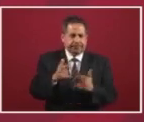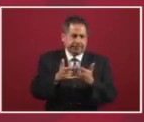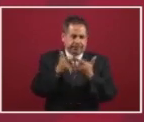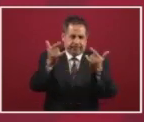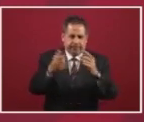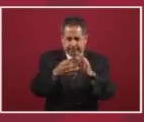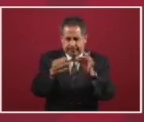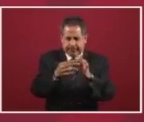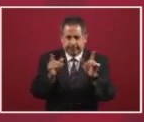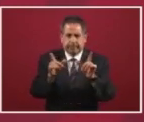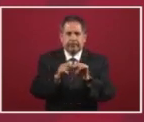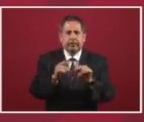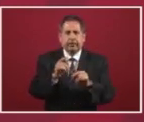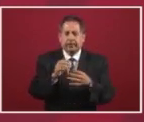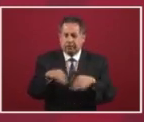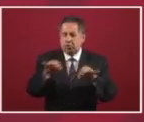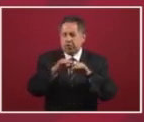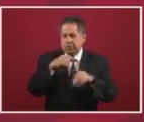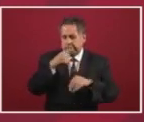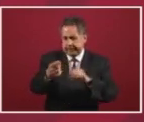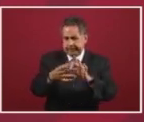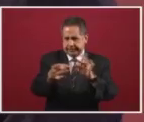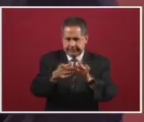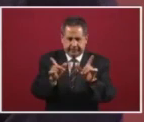breve que es importante